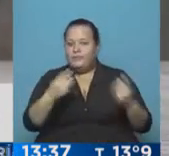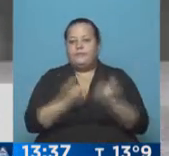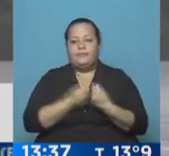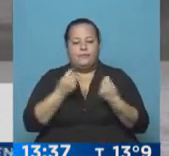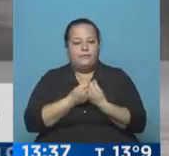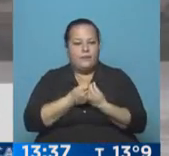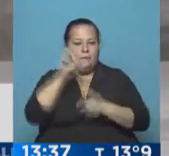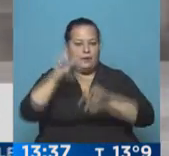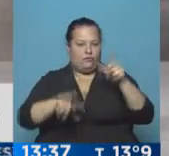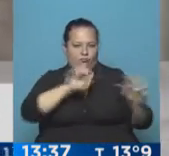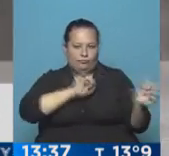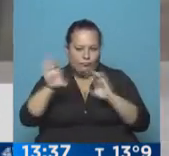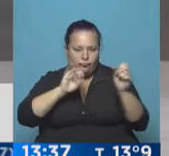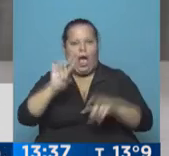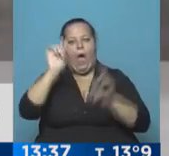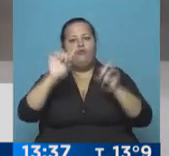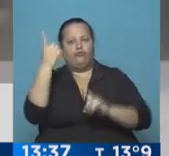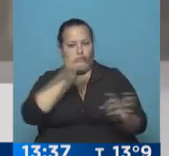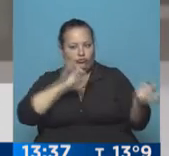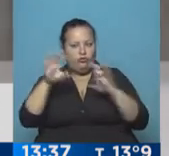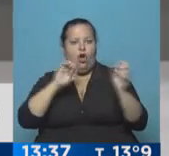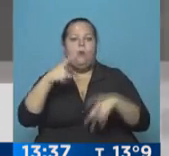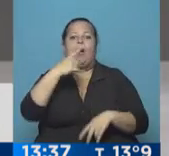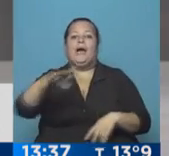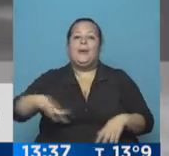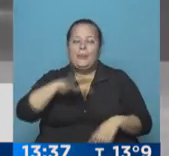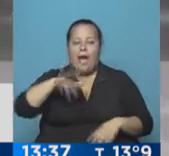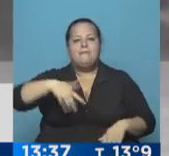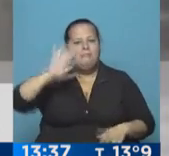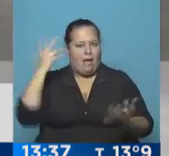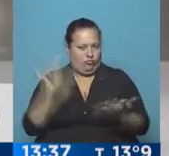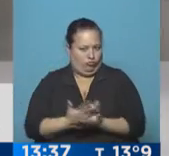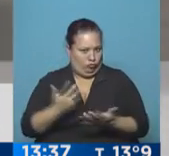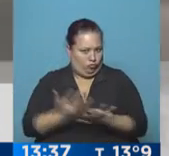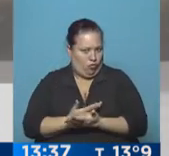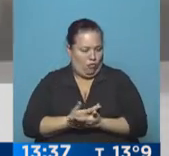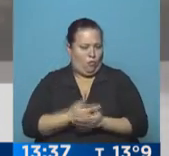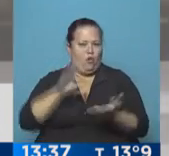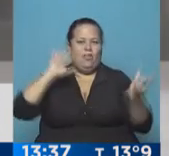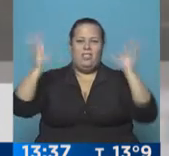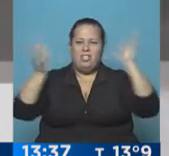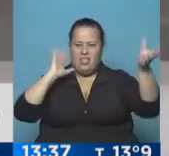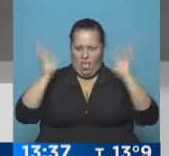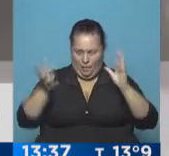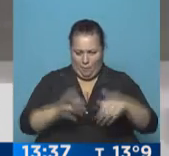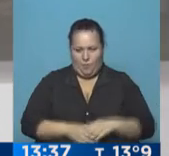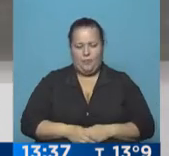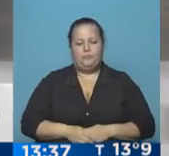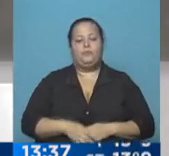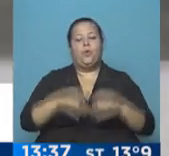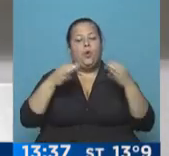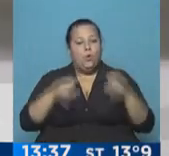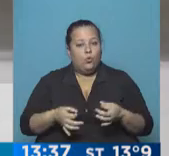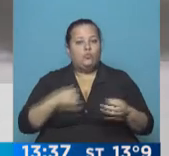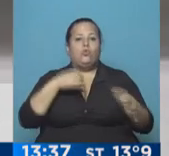de evacuados y autoevacuados ya que es uno de los barrios que ha sufrido más esta inclemencia climática justamente